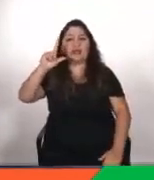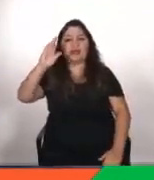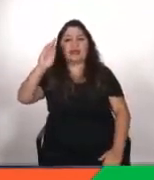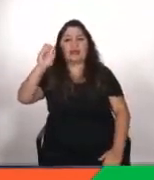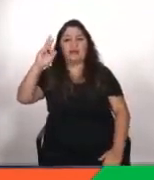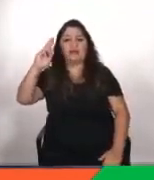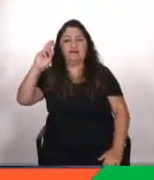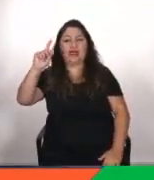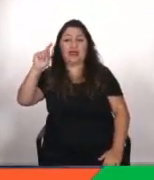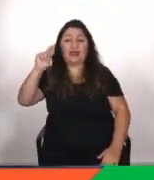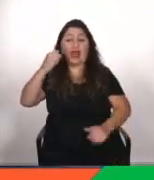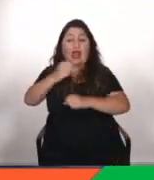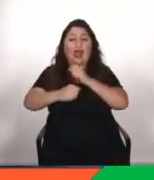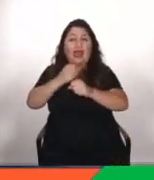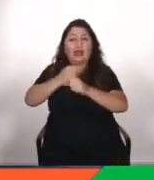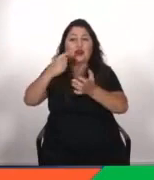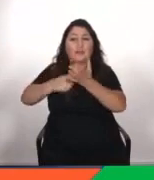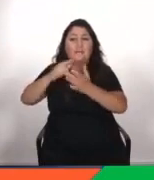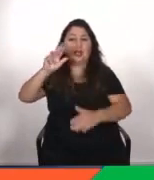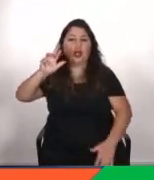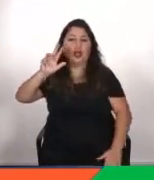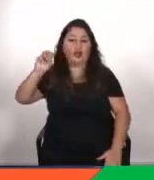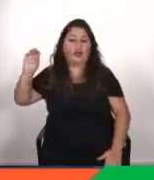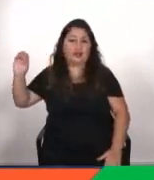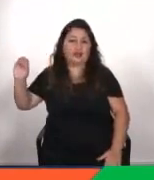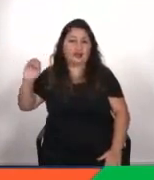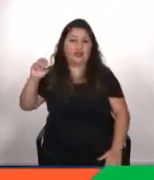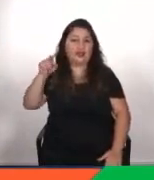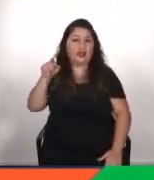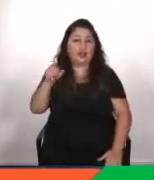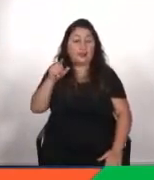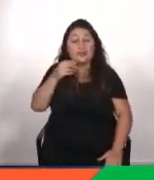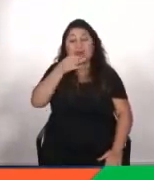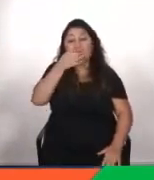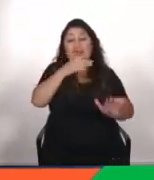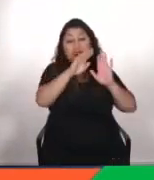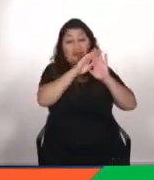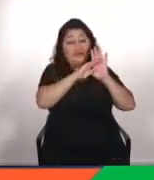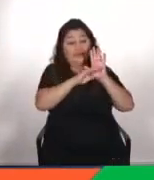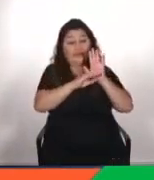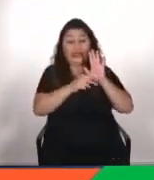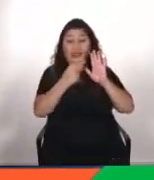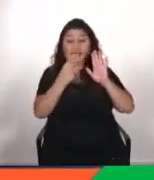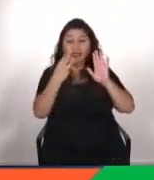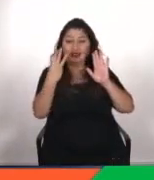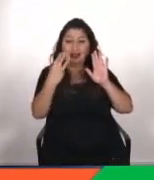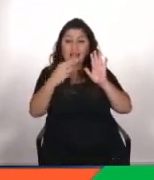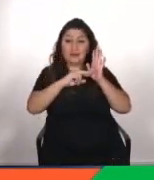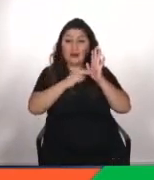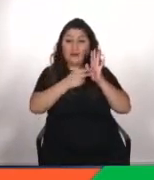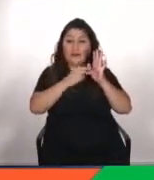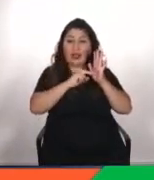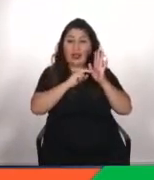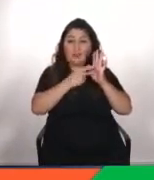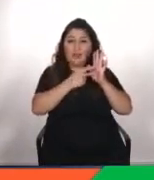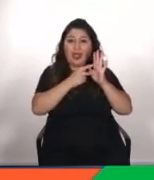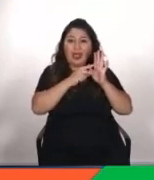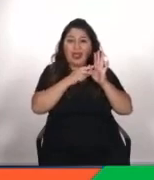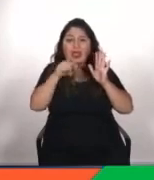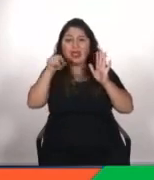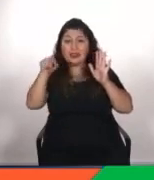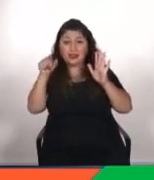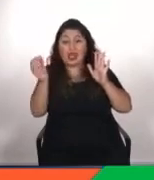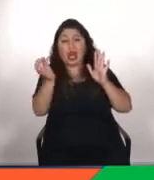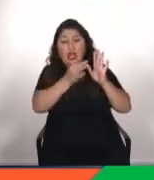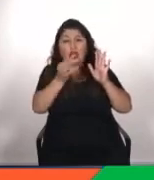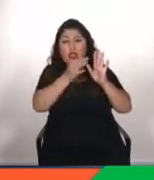1900 en el Congreso de Matemáticos, donde él estableció una lista de 23 problemas y varios de ellos los contó en ese